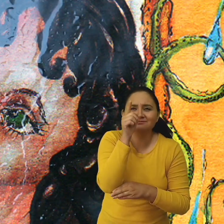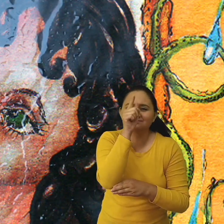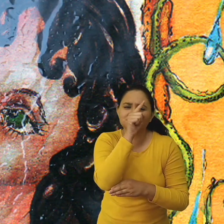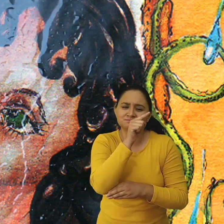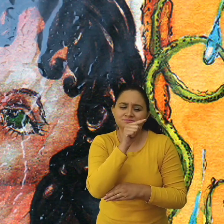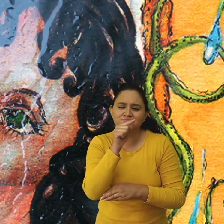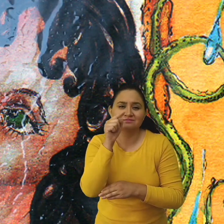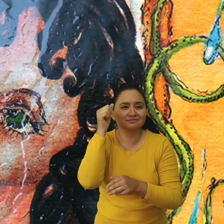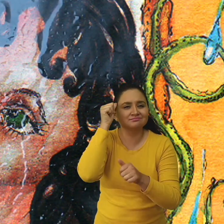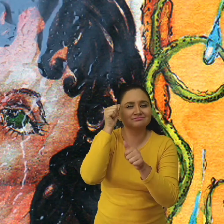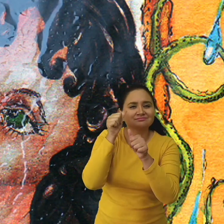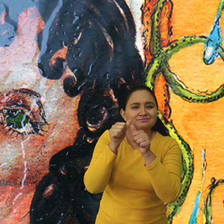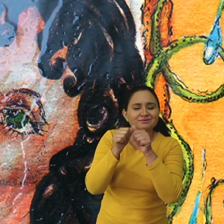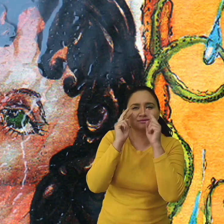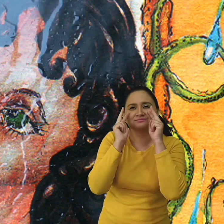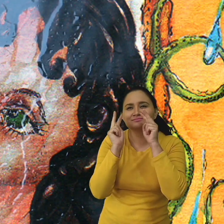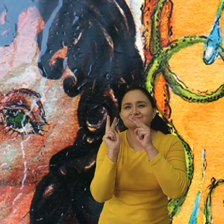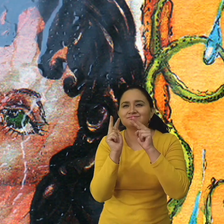del cristal de su botella.